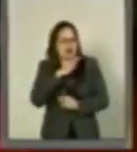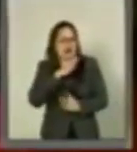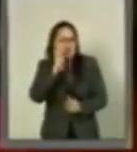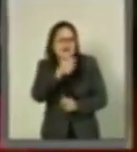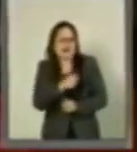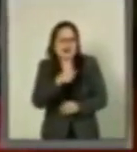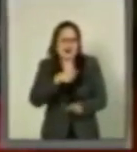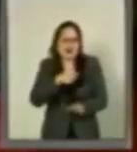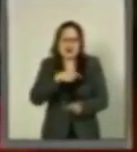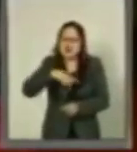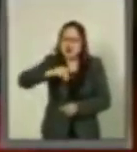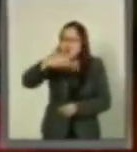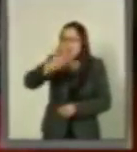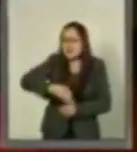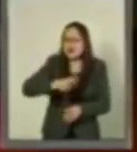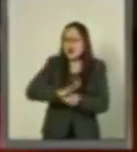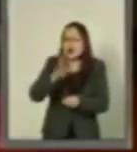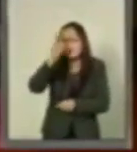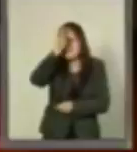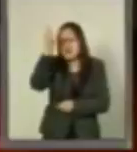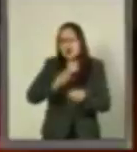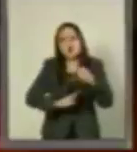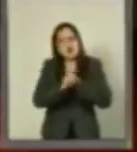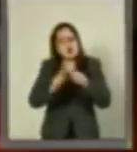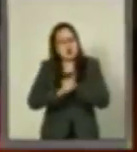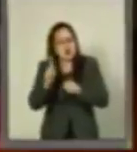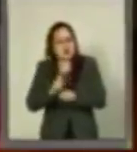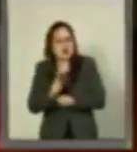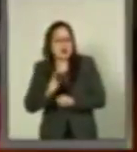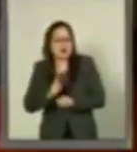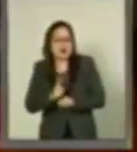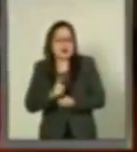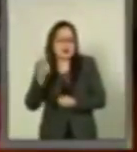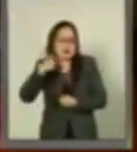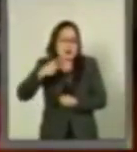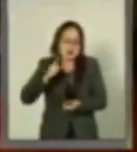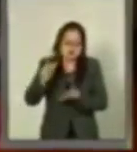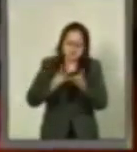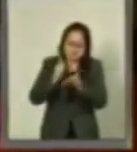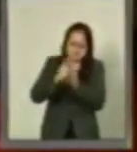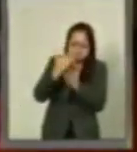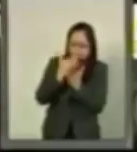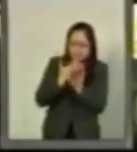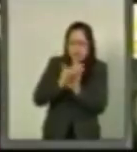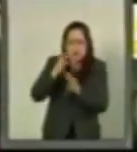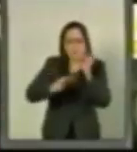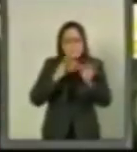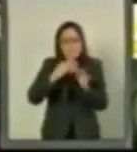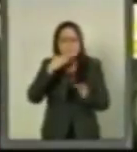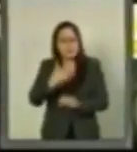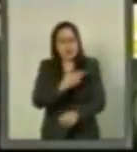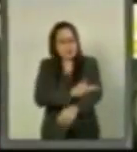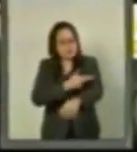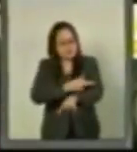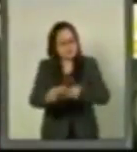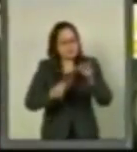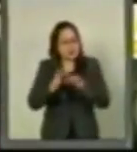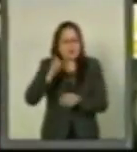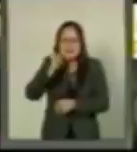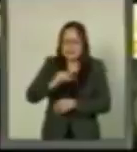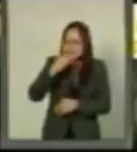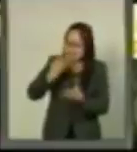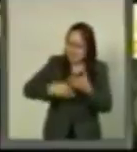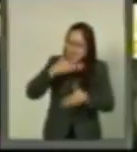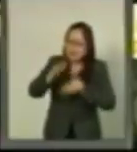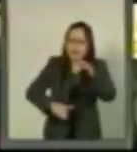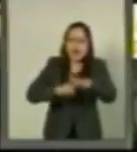haga y se generen problemas mayores al no ordenarse debidamente este proceso. Sí necesitamos ese paso,